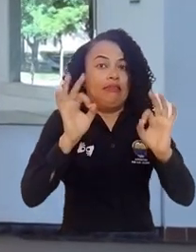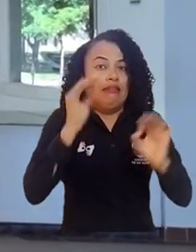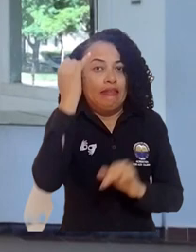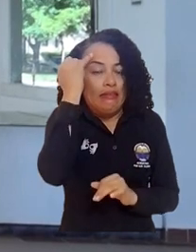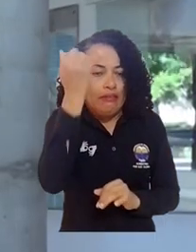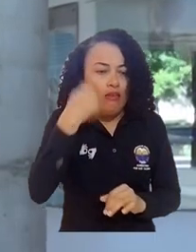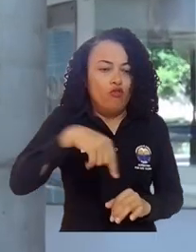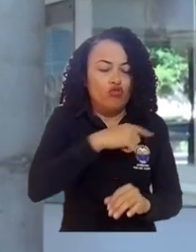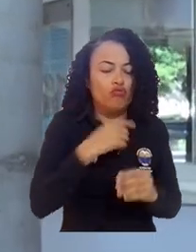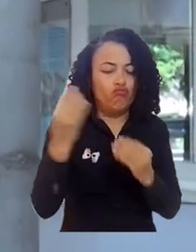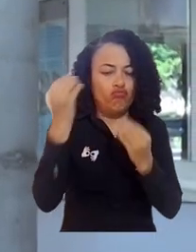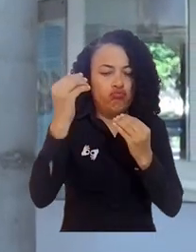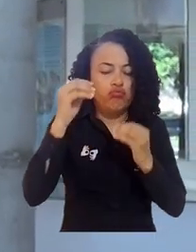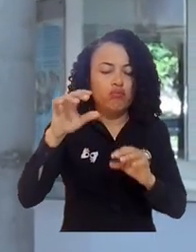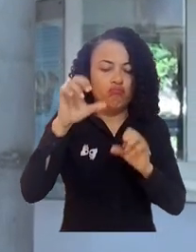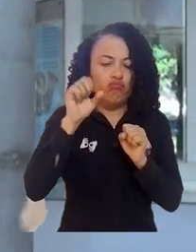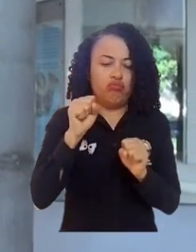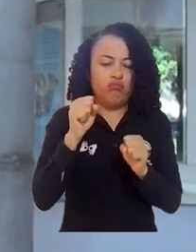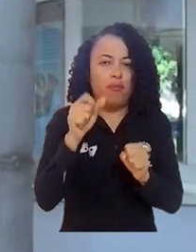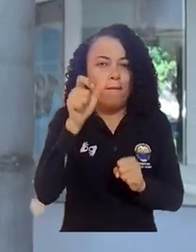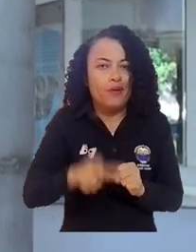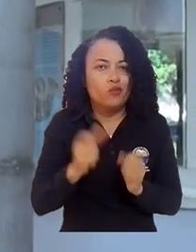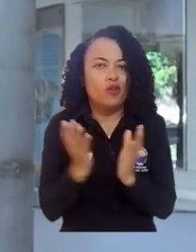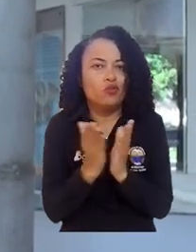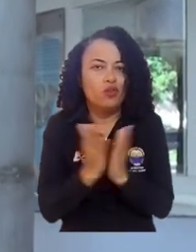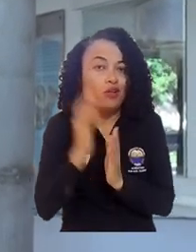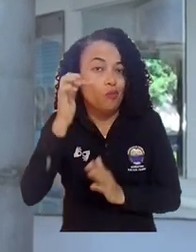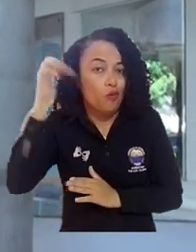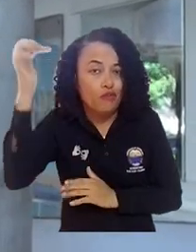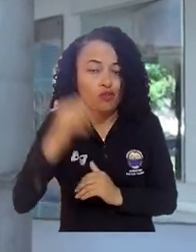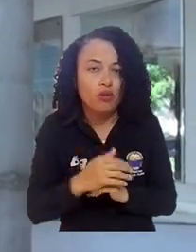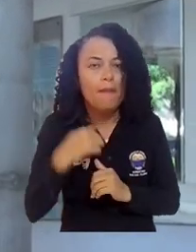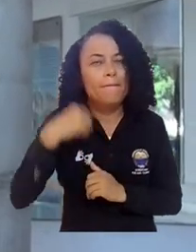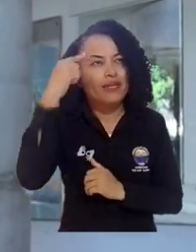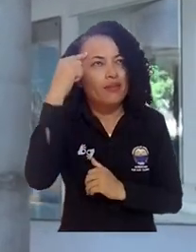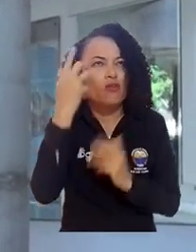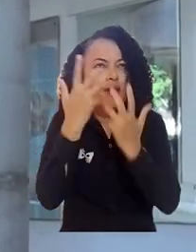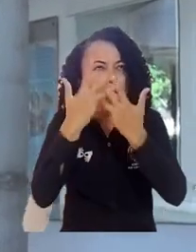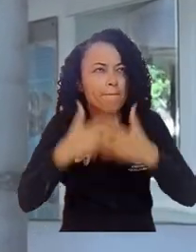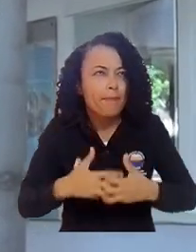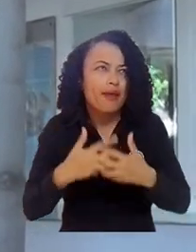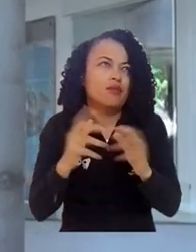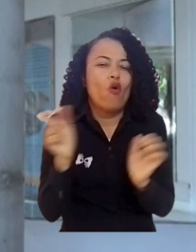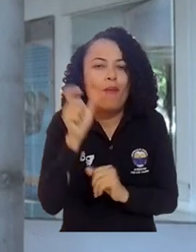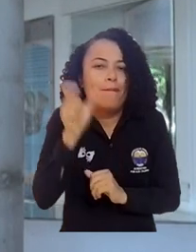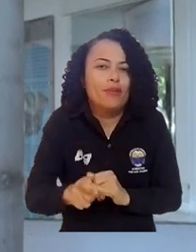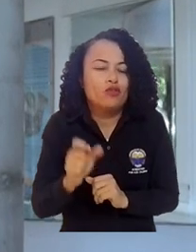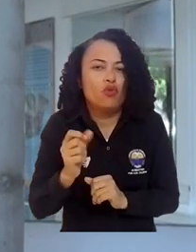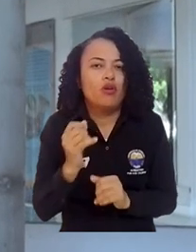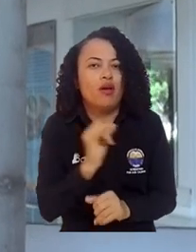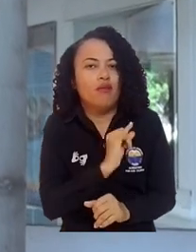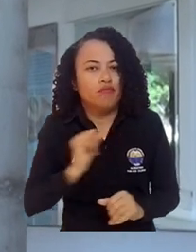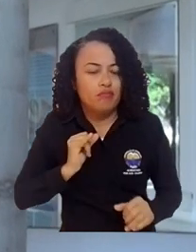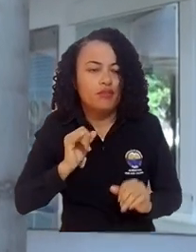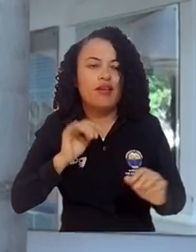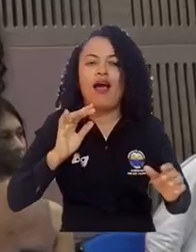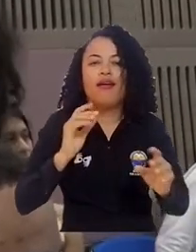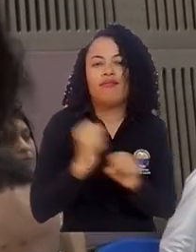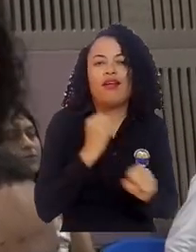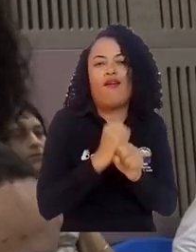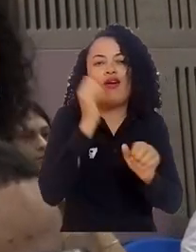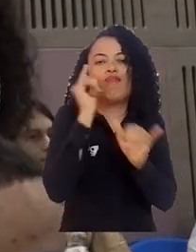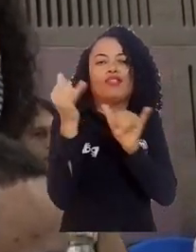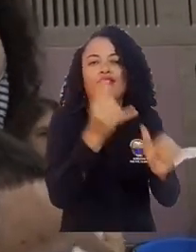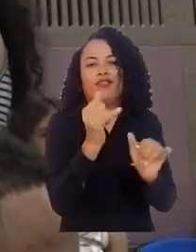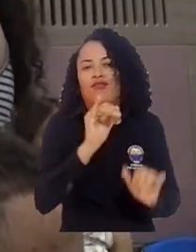como estudiantes y como profesionales desde el minuto uno, pensando como una empresa o como una persona individual que trabaja en esta área ya.